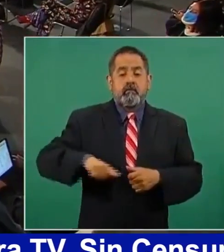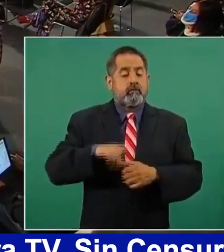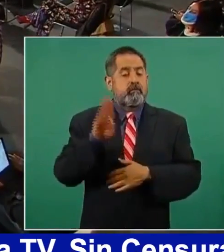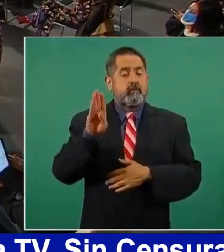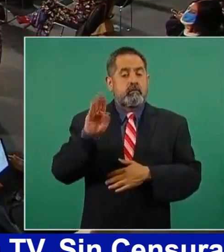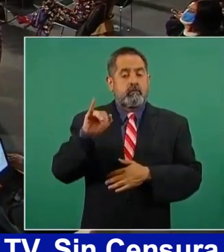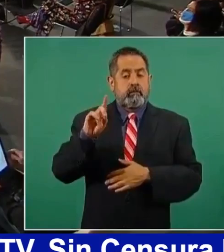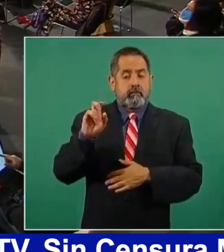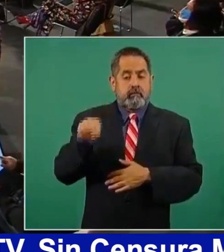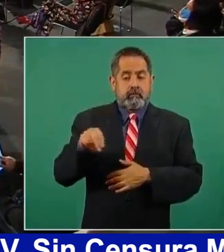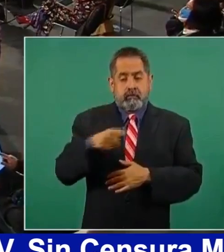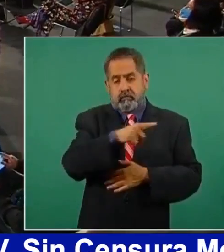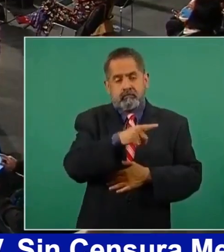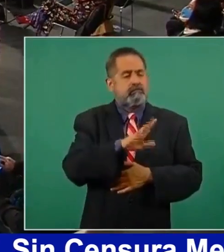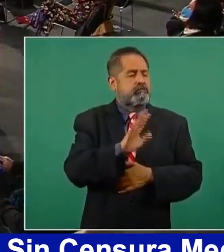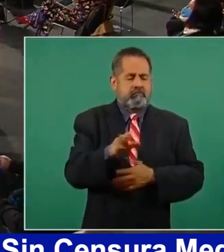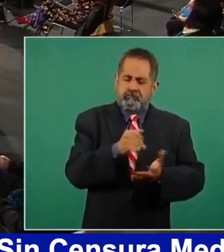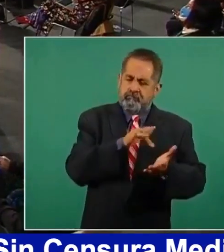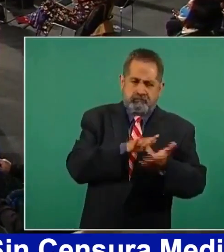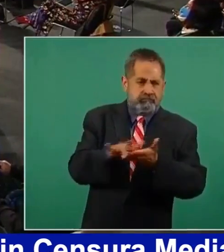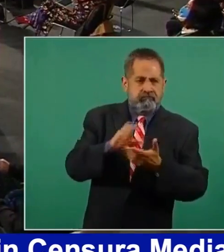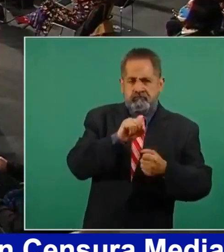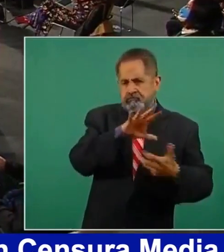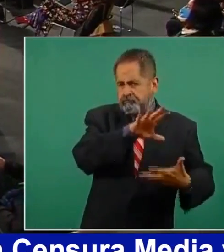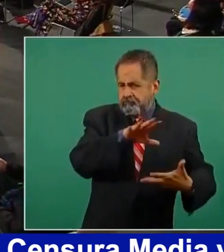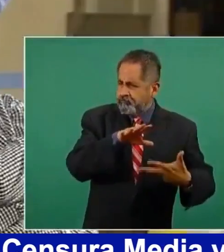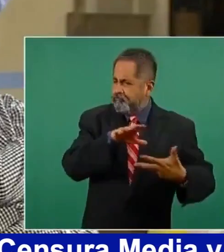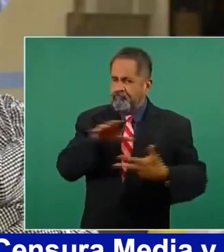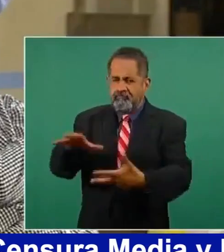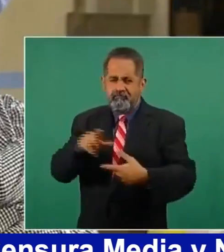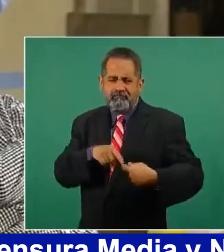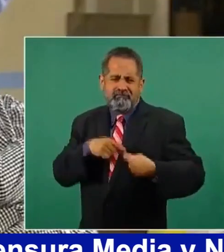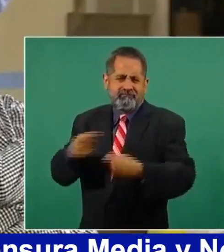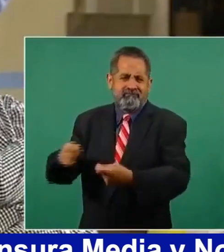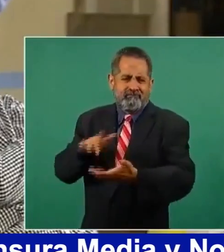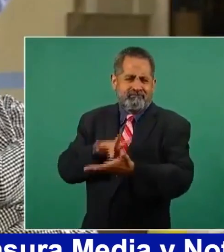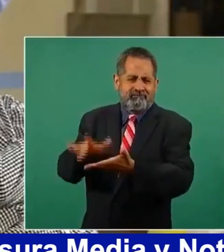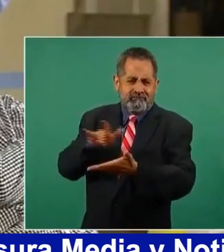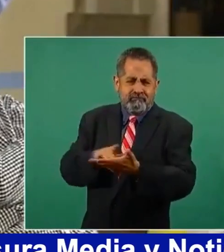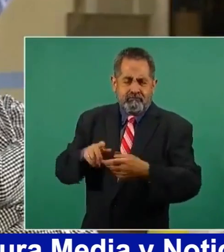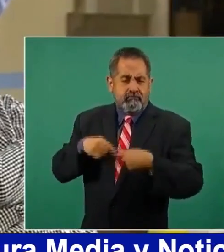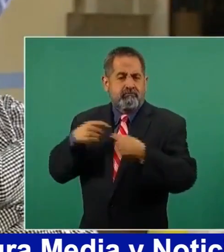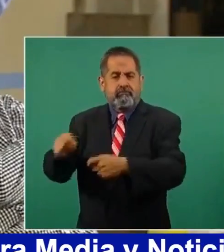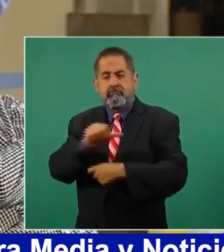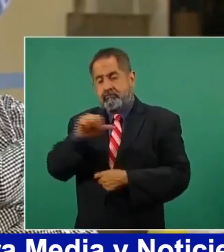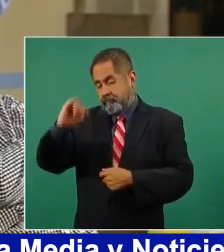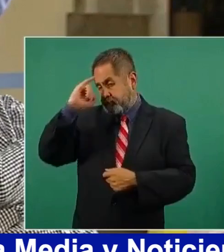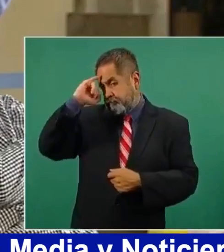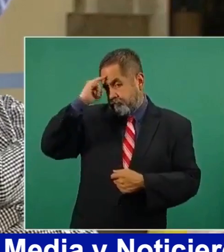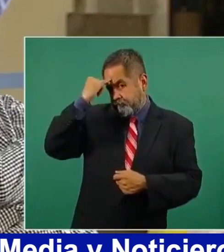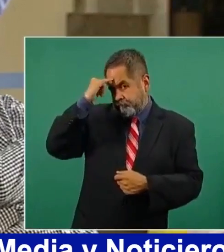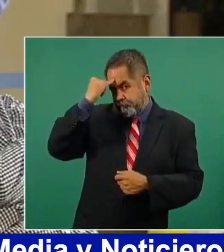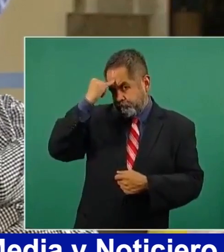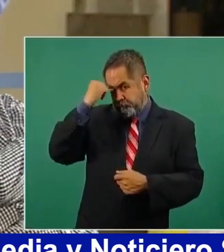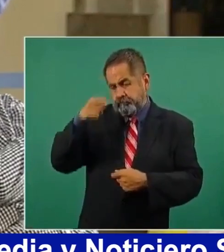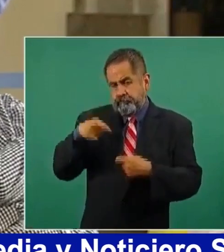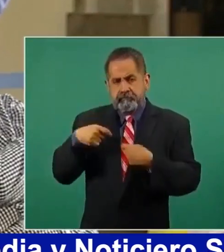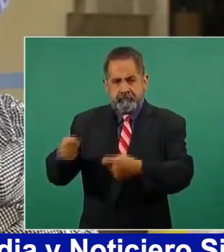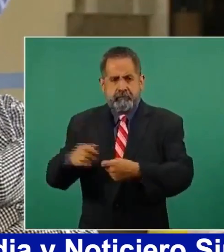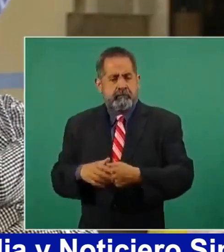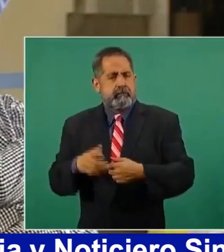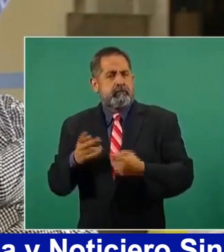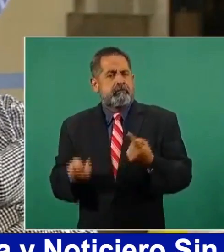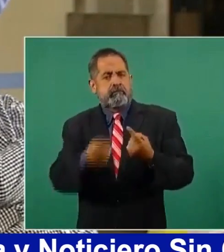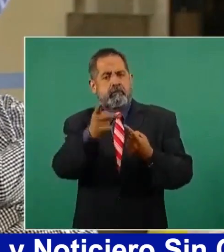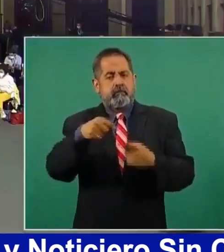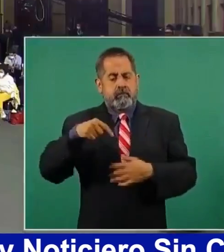apoyarlos con algunos elementos médicos. La pregunta sería si aquí se va a tener alguna acción de solidaridad